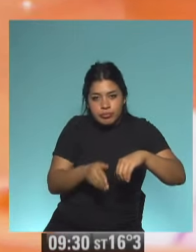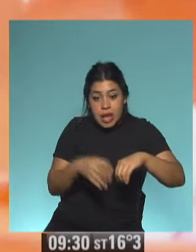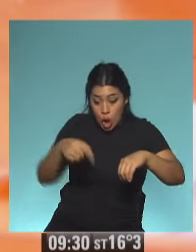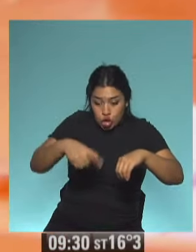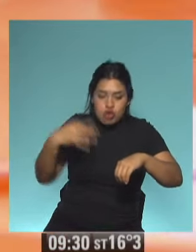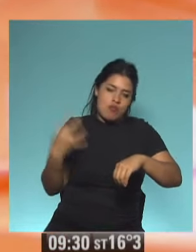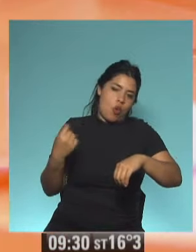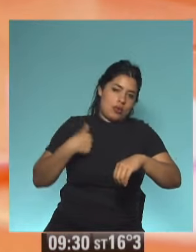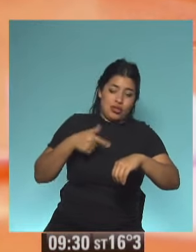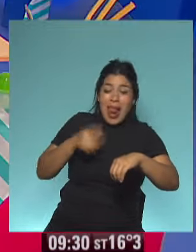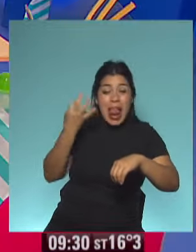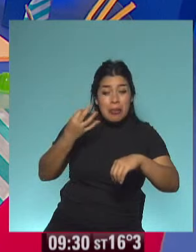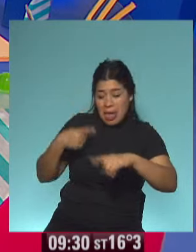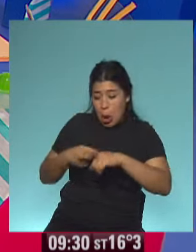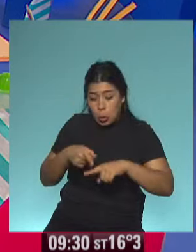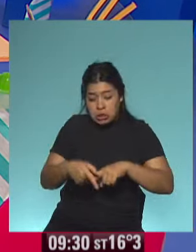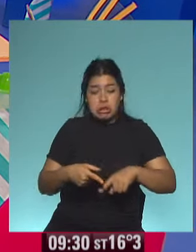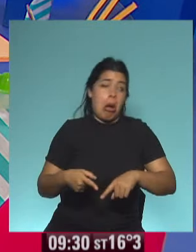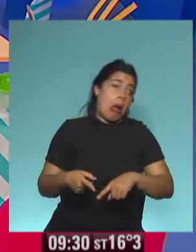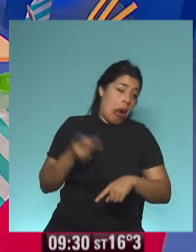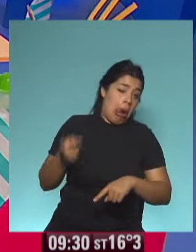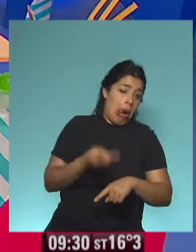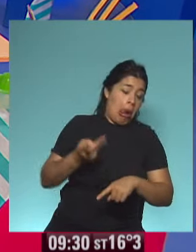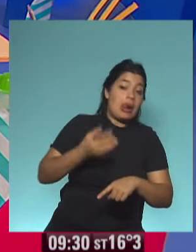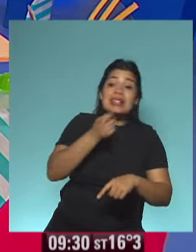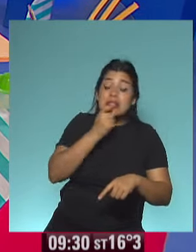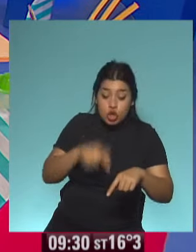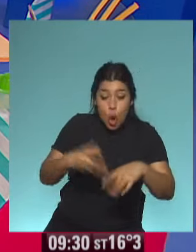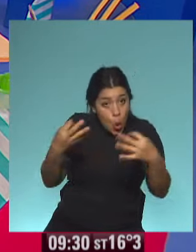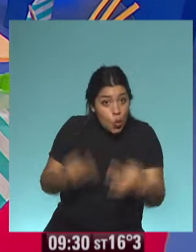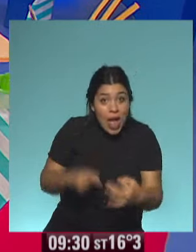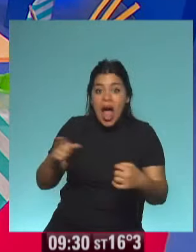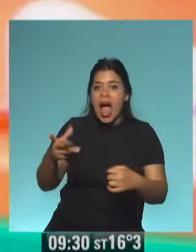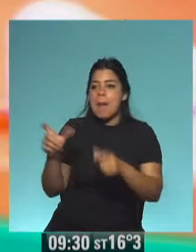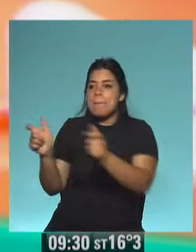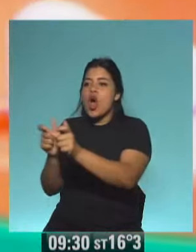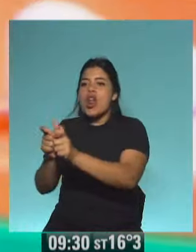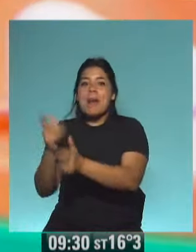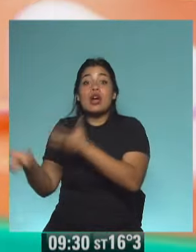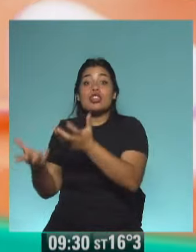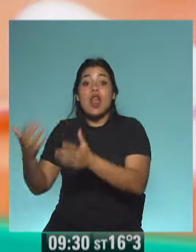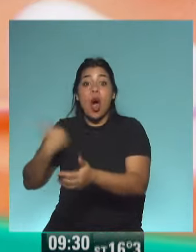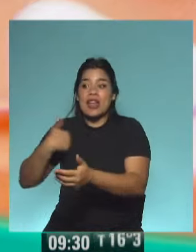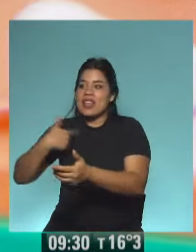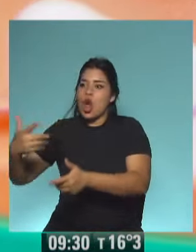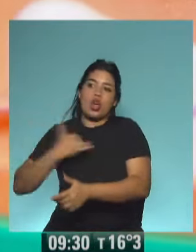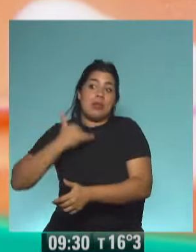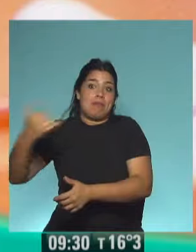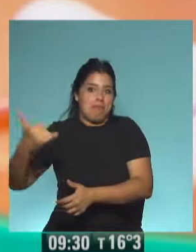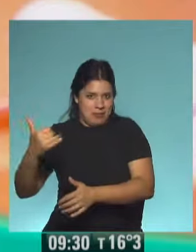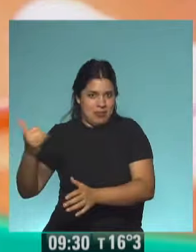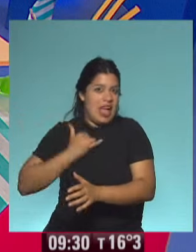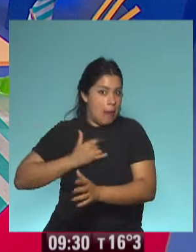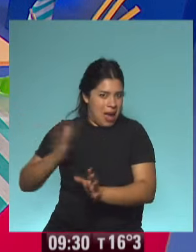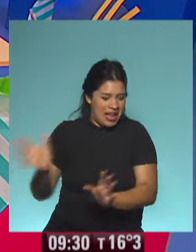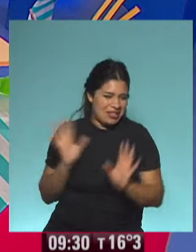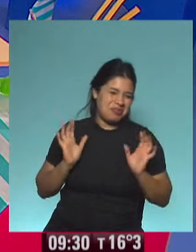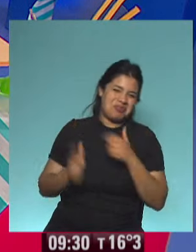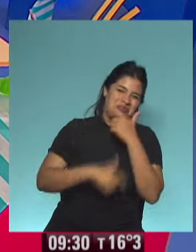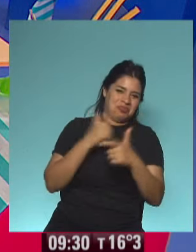estás haciendo? Está cortando un cuchillo muy bien. De postre en vivo, yo te corto una zanahoria. Mira, ahí está. Esta es una forma de cortar. Buenísimo. Y también otra forma